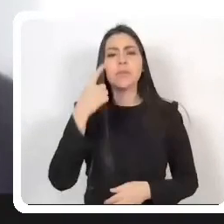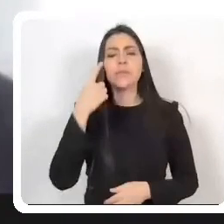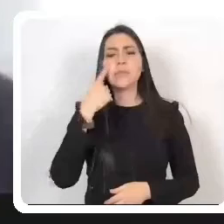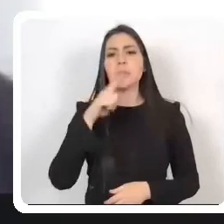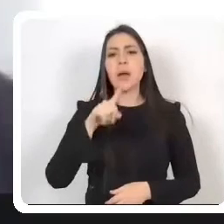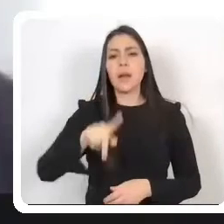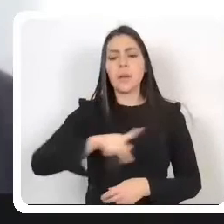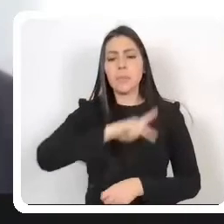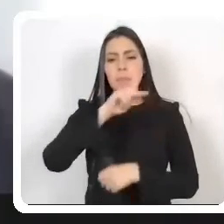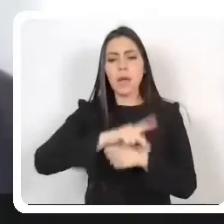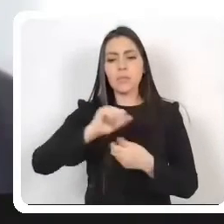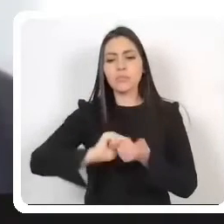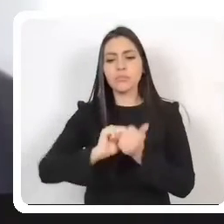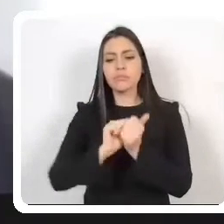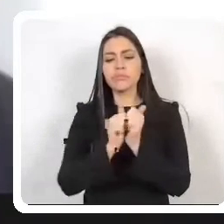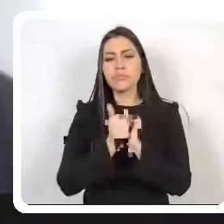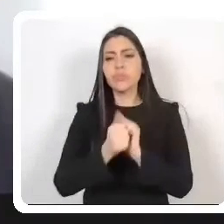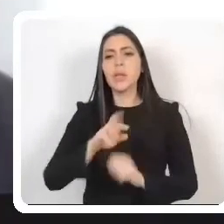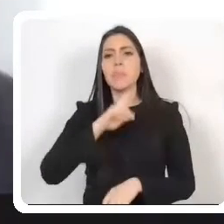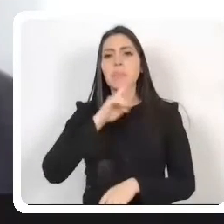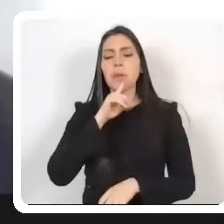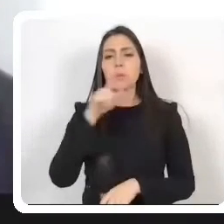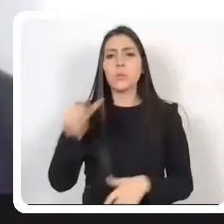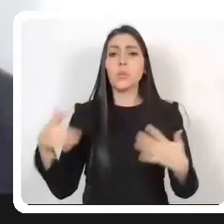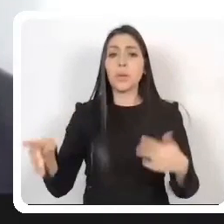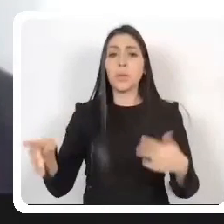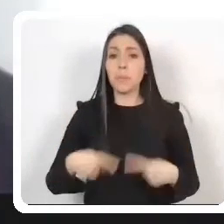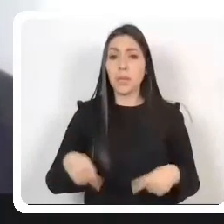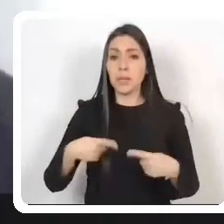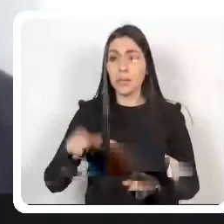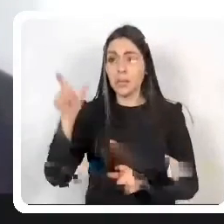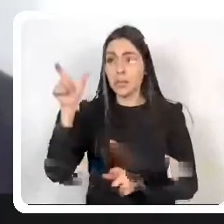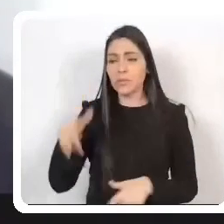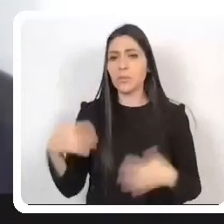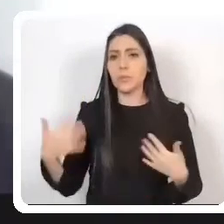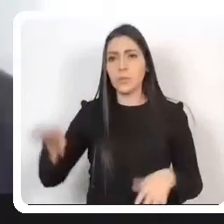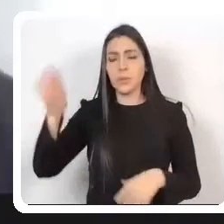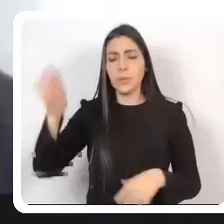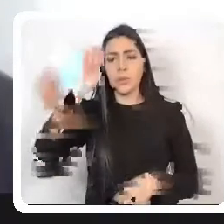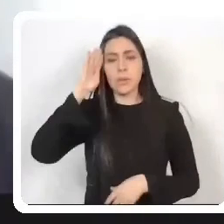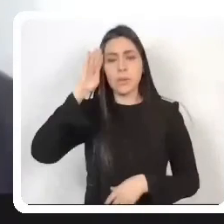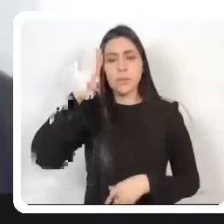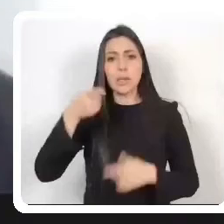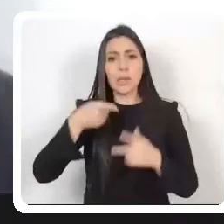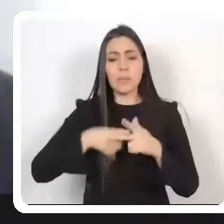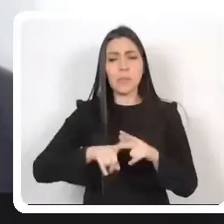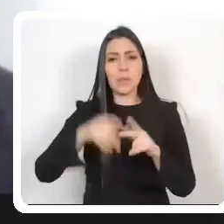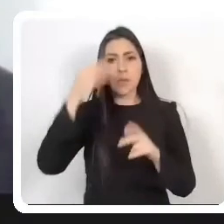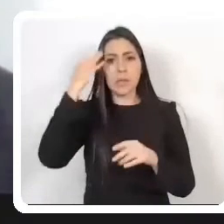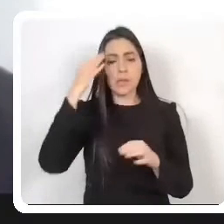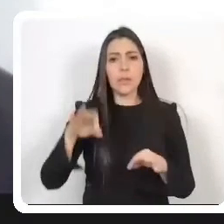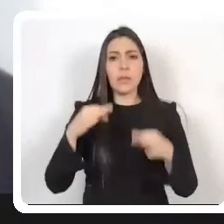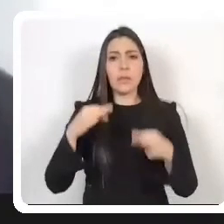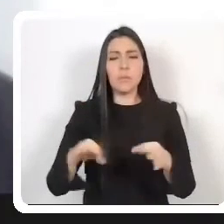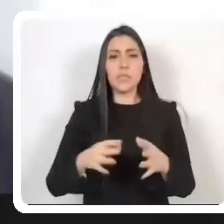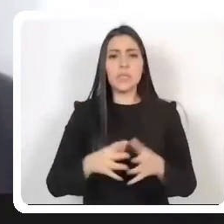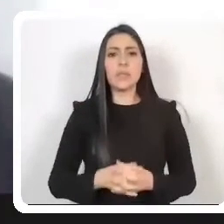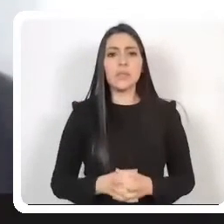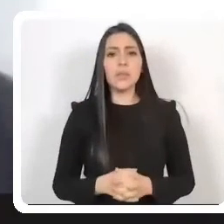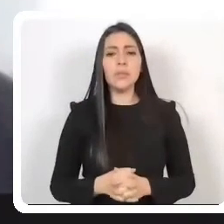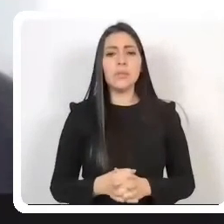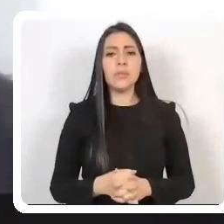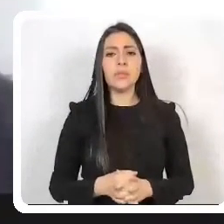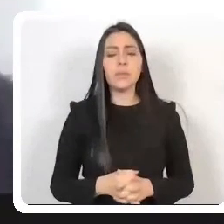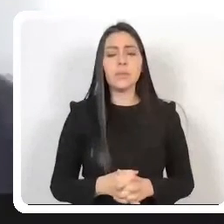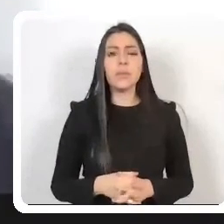nación. Enorme personaje que nació en el momento indicado y en el lugar más acertado